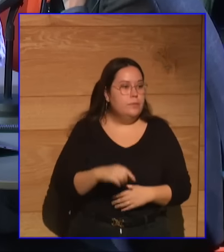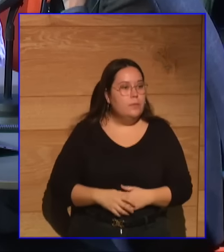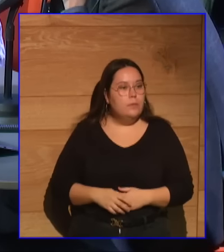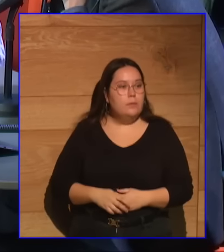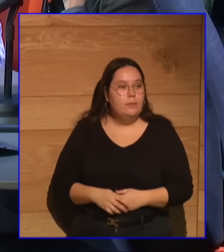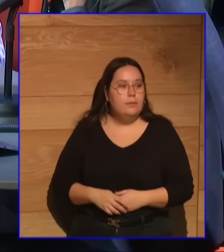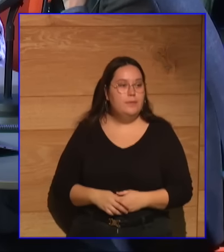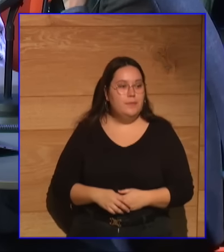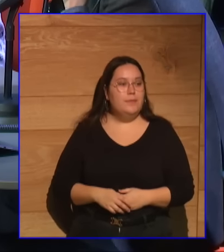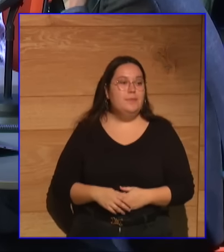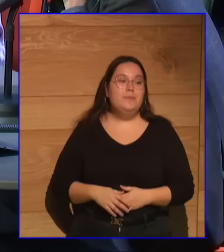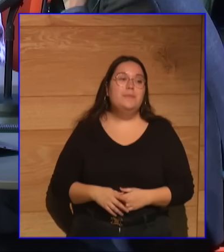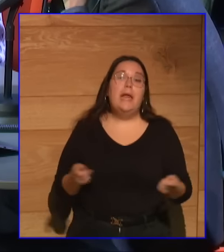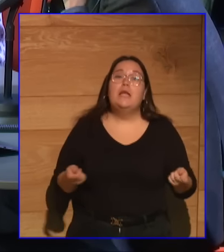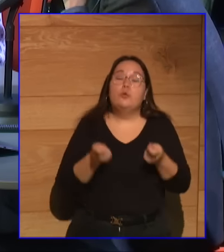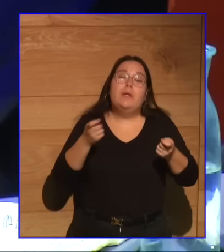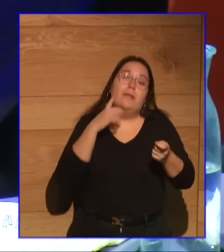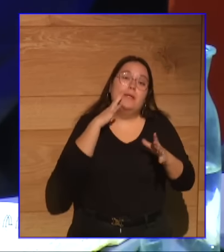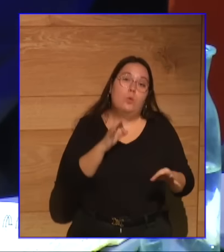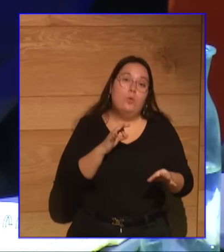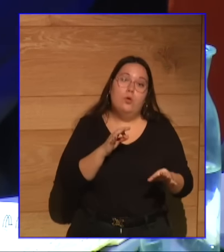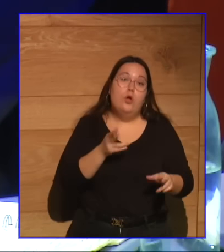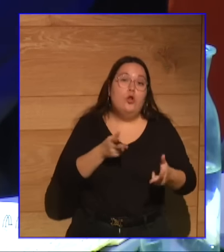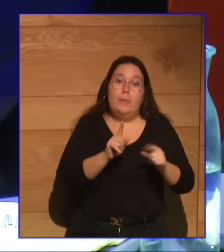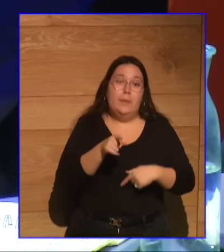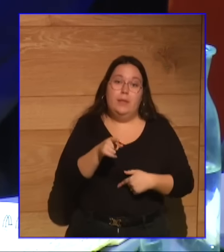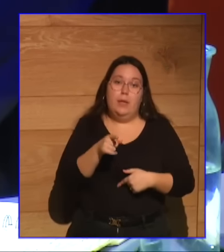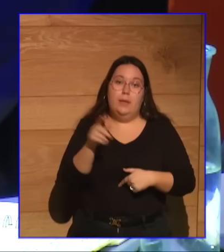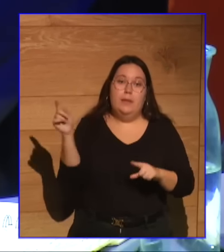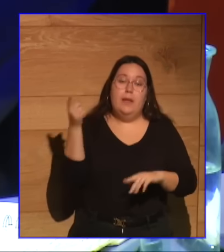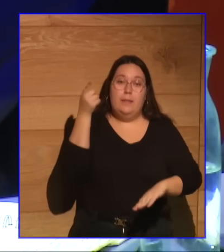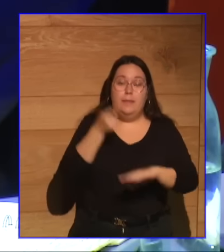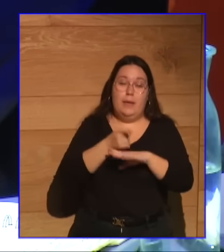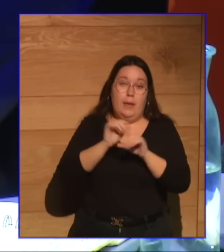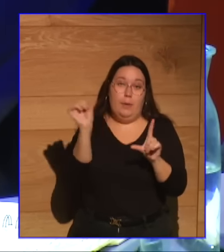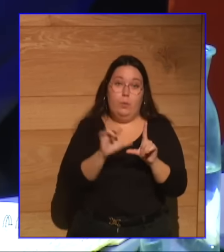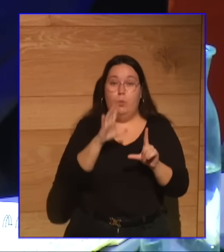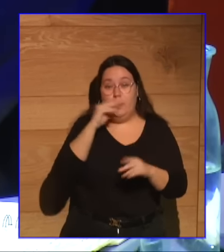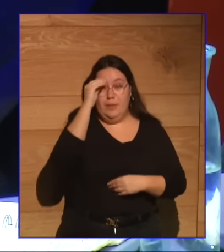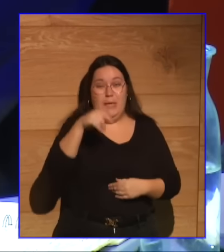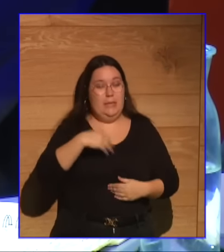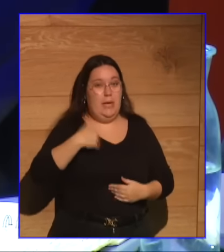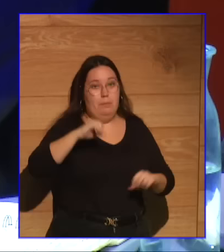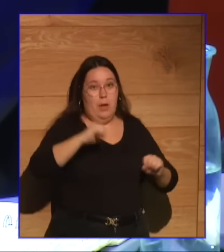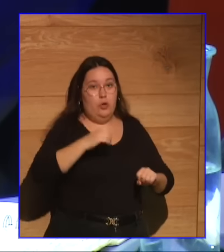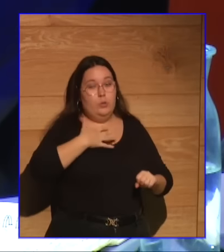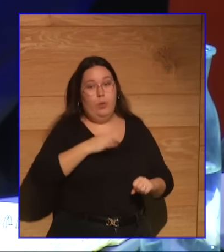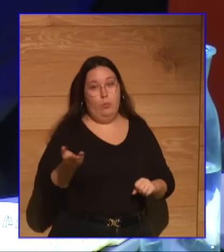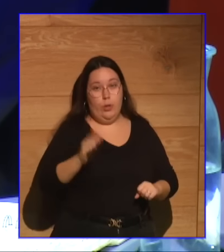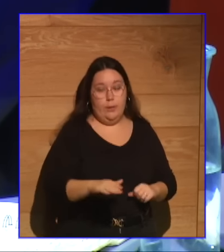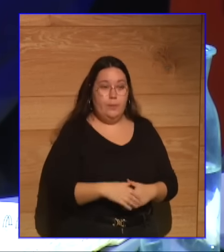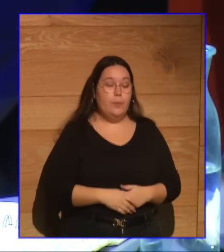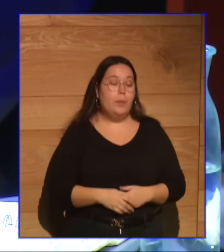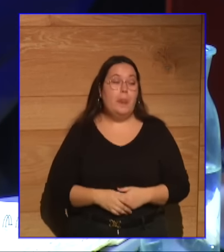de seguros, las compañías de seguros, no le permiten dirigir la película porque piensan que está muy mayor y que se puede morir en mitad del rodaje y no se lo